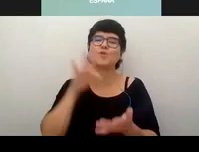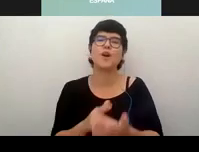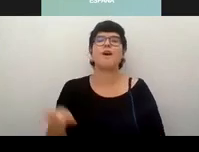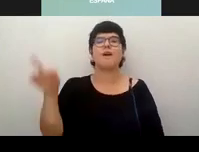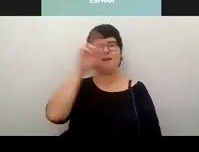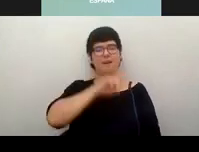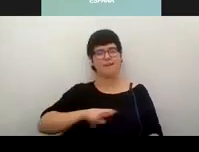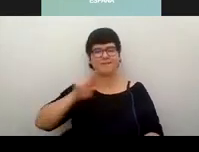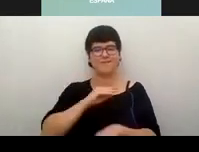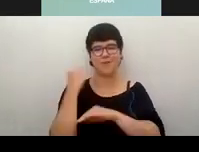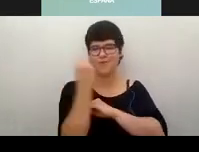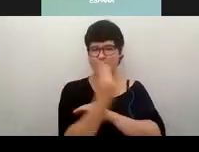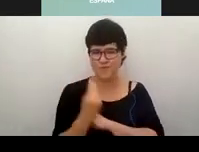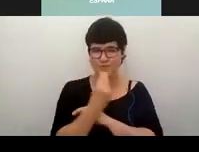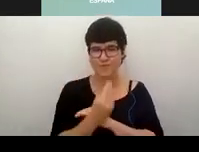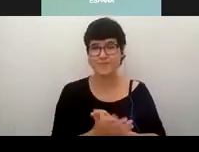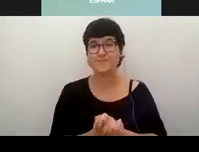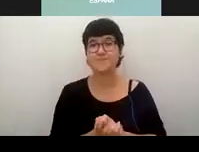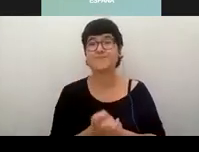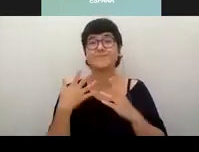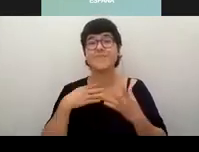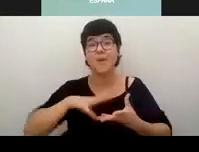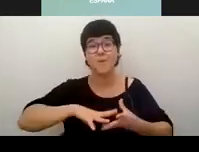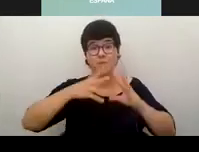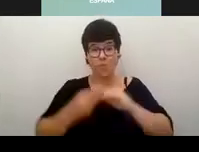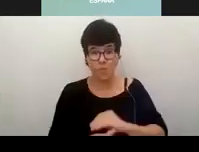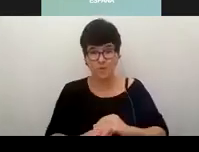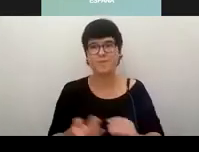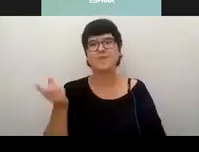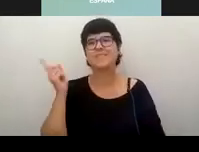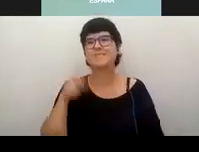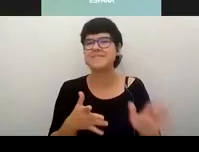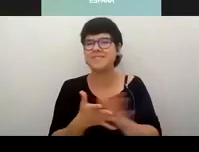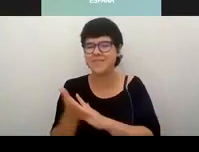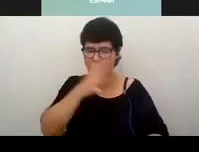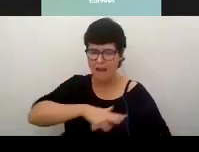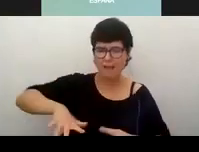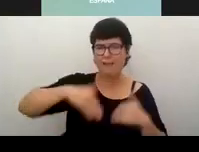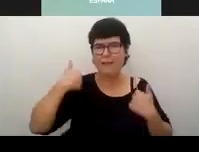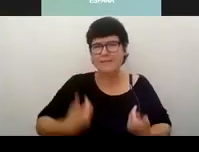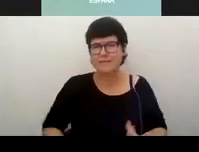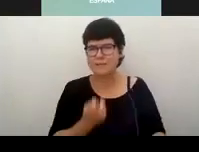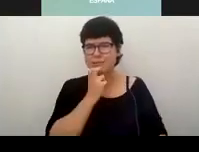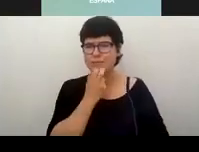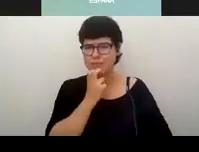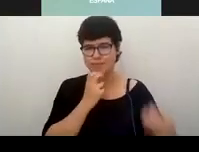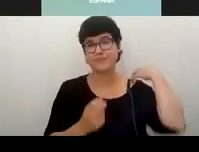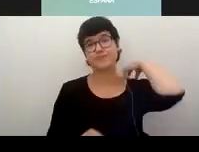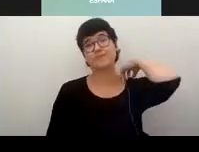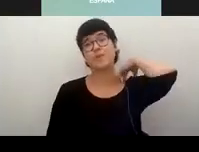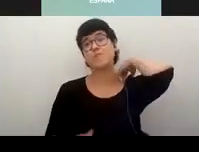recuperarnos a nivel de recuperación de las fibras musculares, pero también nos vamos a encontrar en un ambiente oxidado. Después de cualquier proceso metabólico para